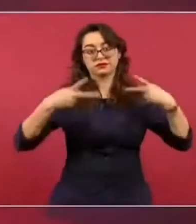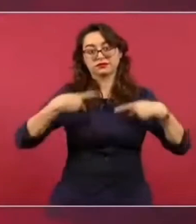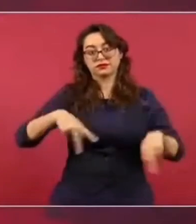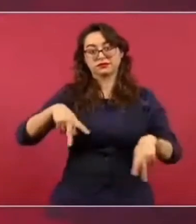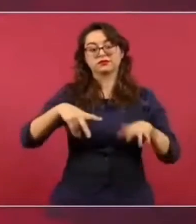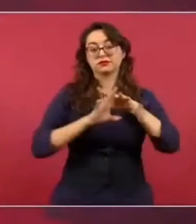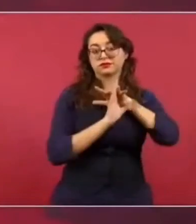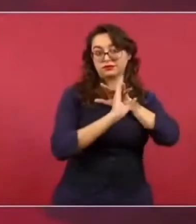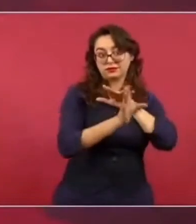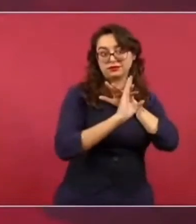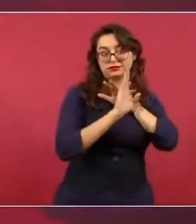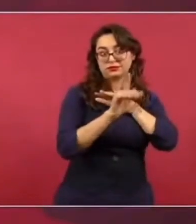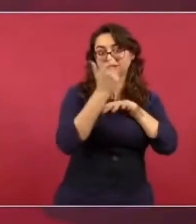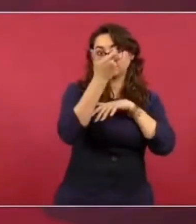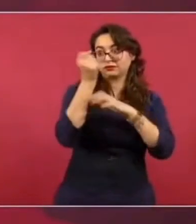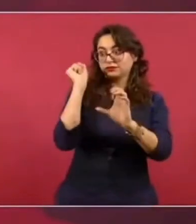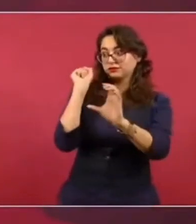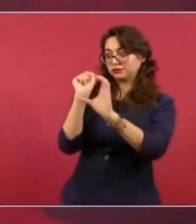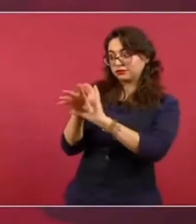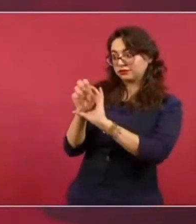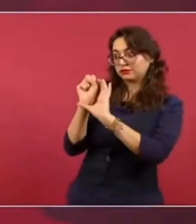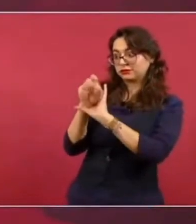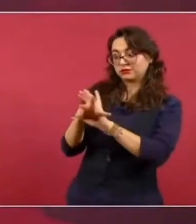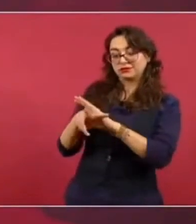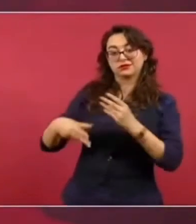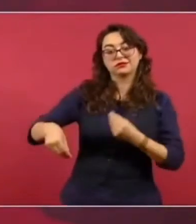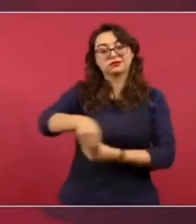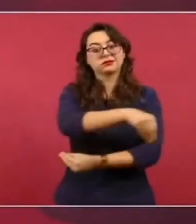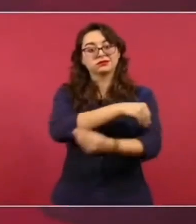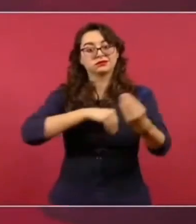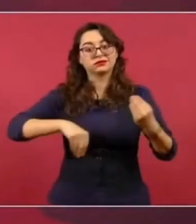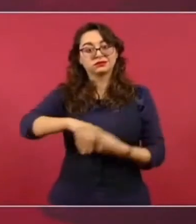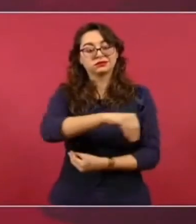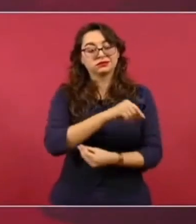Todo el manejo del dinero del gobierno